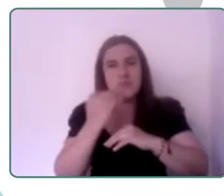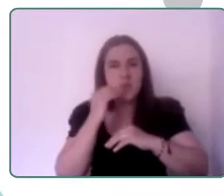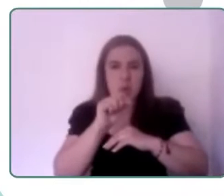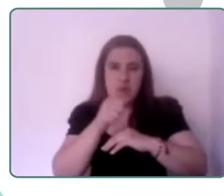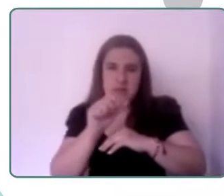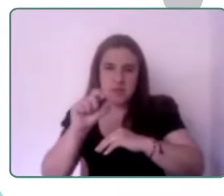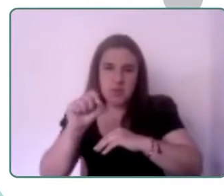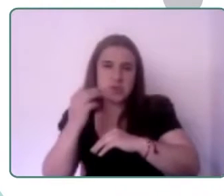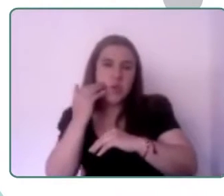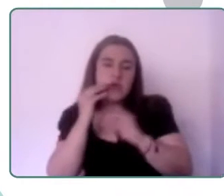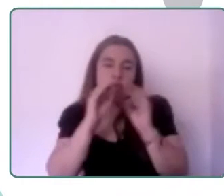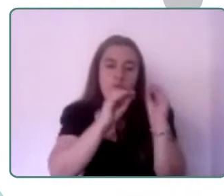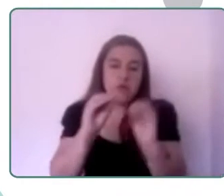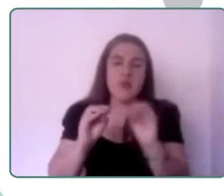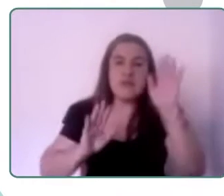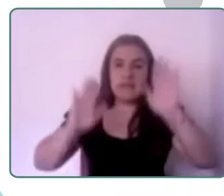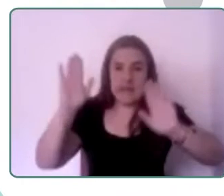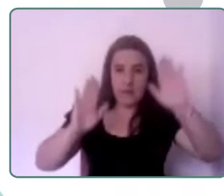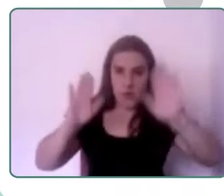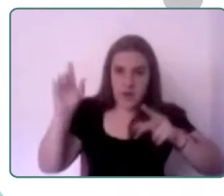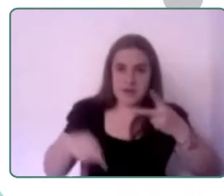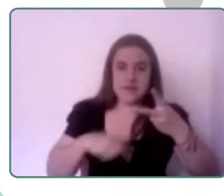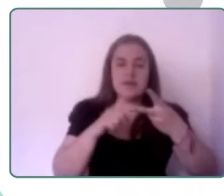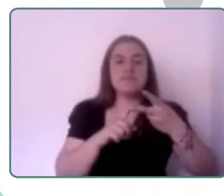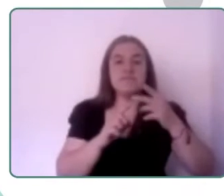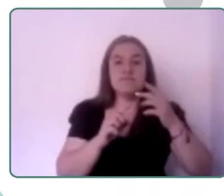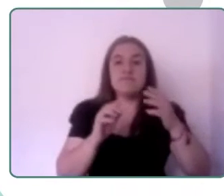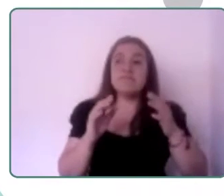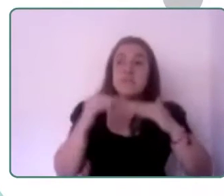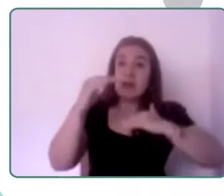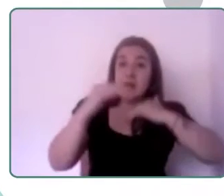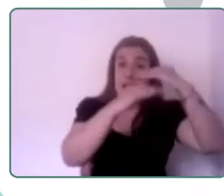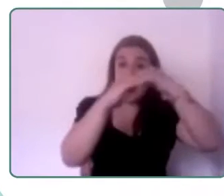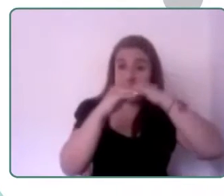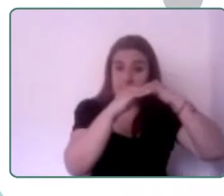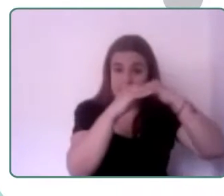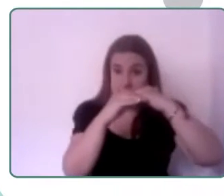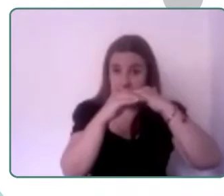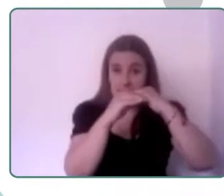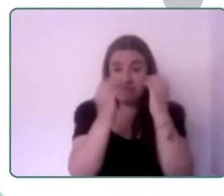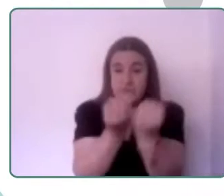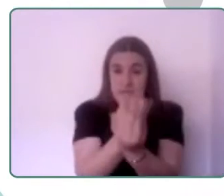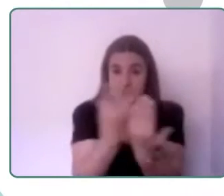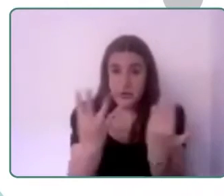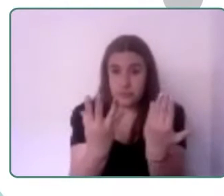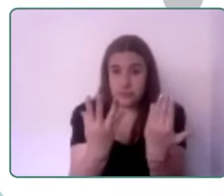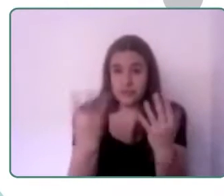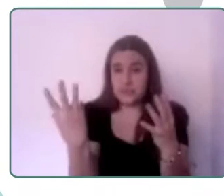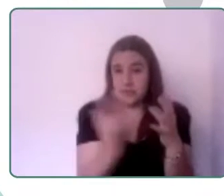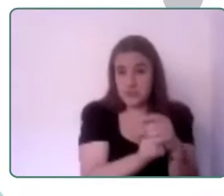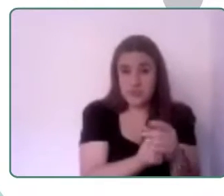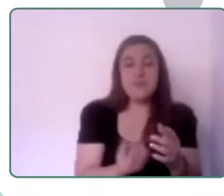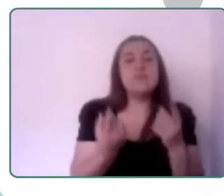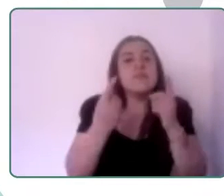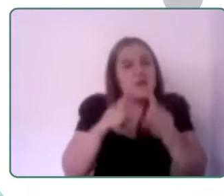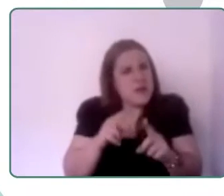la democracia, la equidad y la inclusión en la diversidad. También todo lo que ellos han recibido de otras